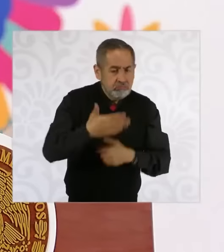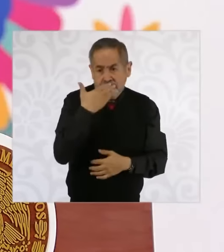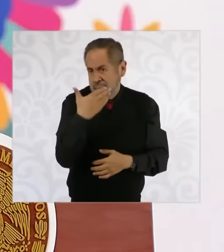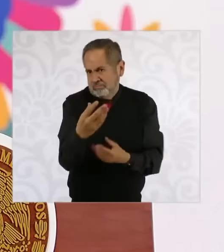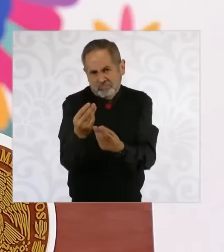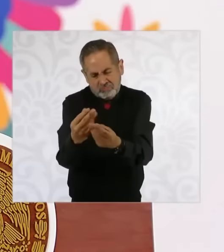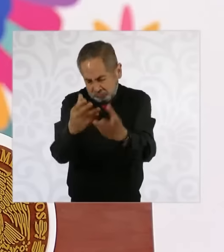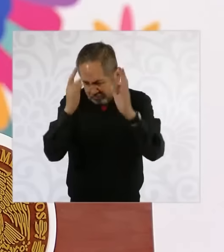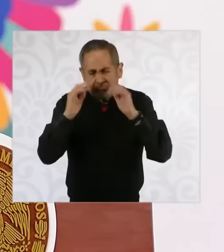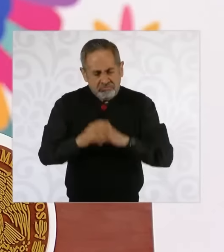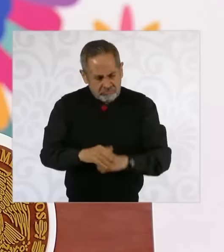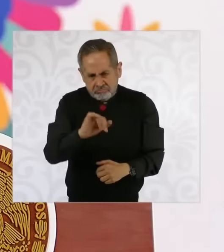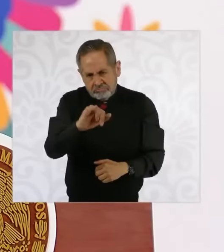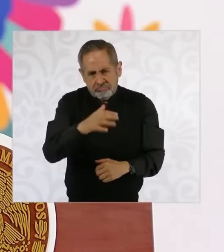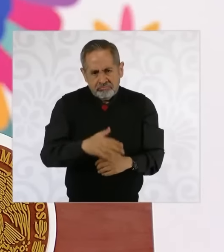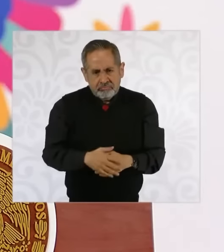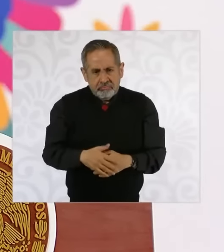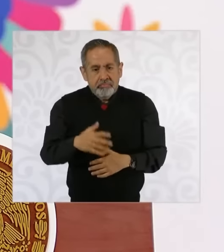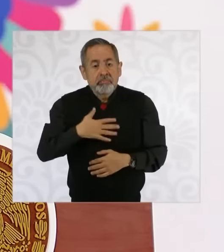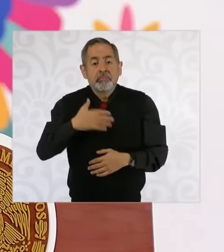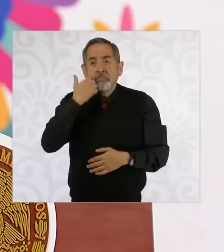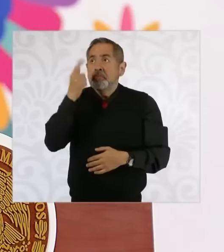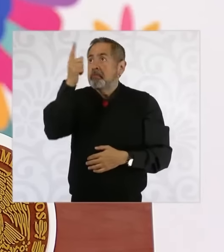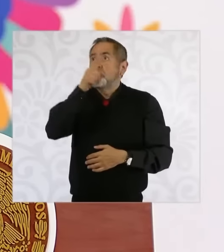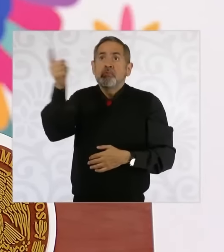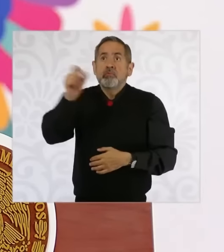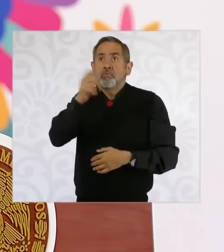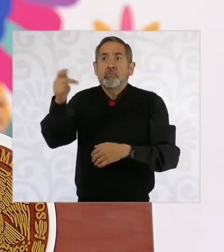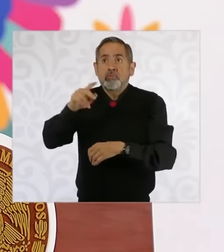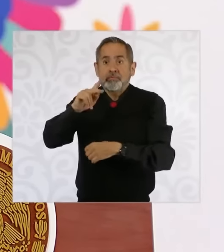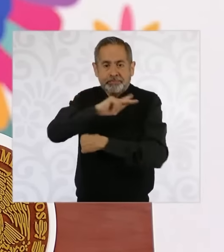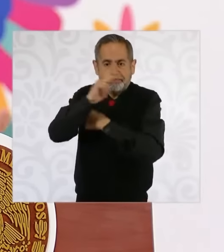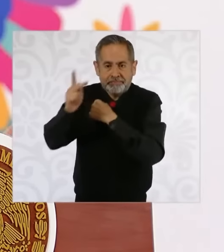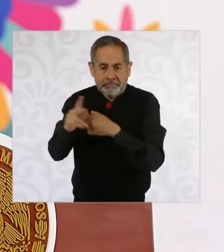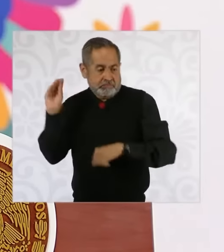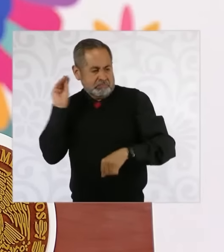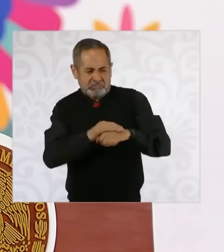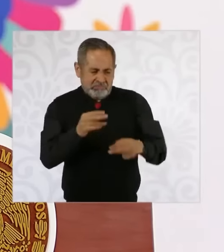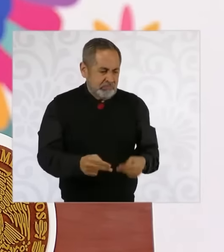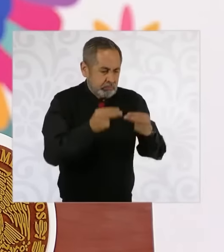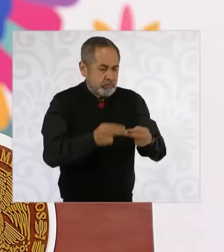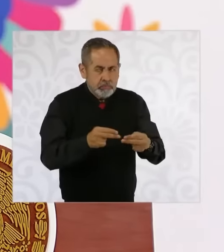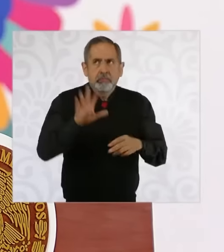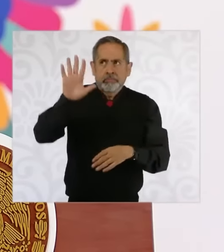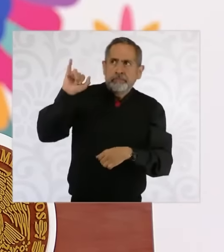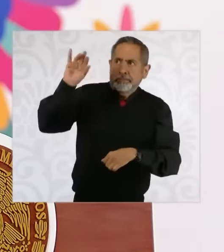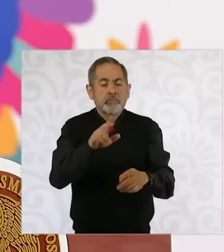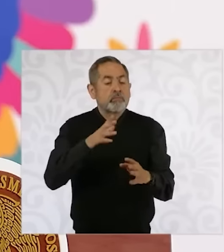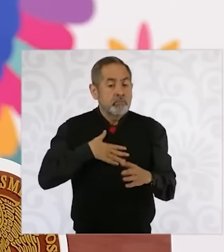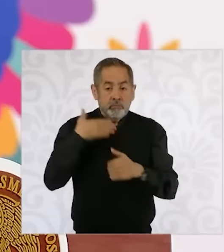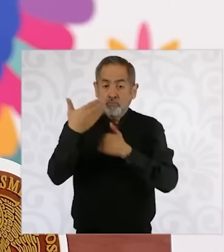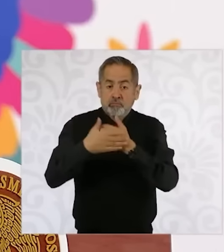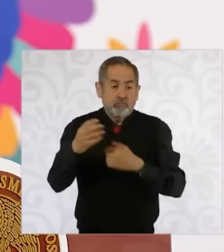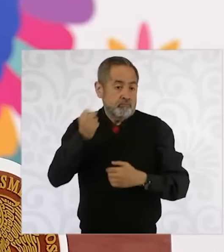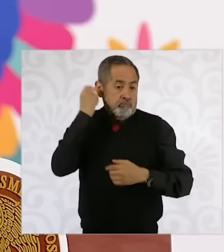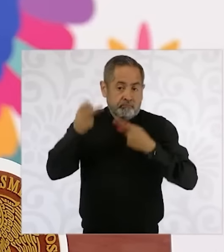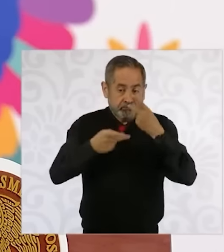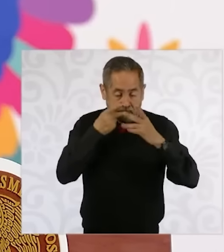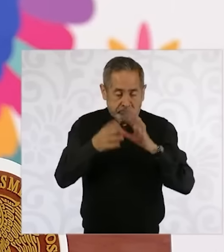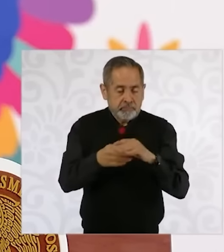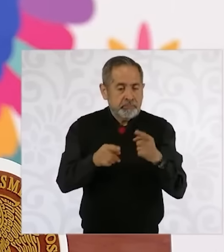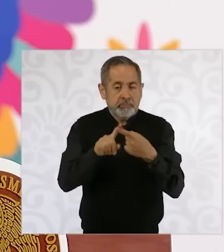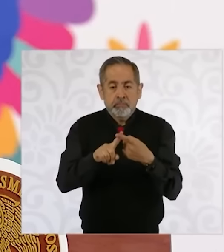solo es que aumente la inversión extranjera directa, sino el bienestar del pueblo de México. A muchos